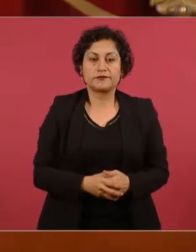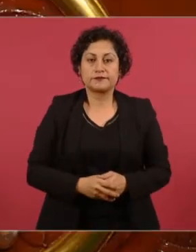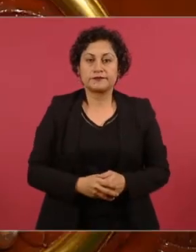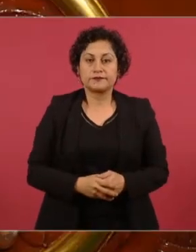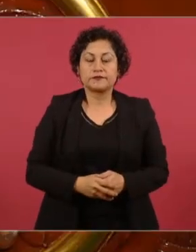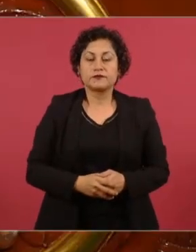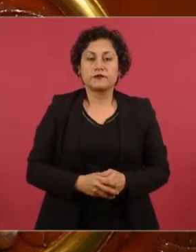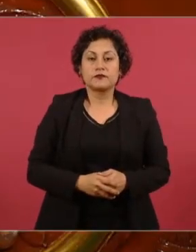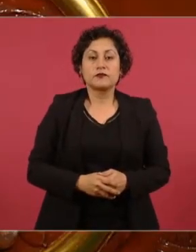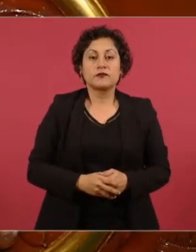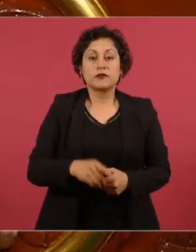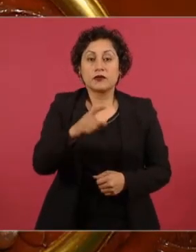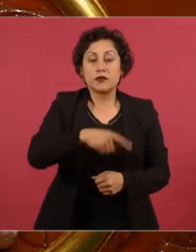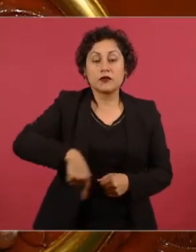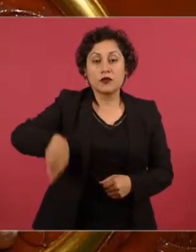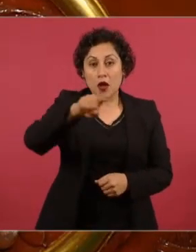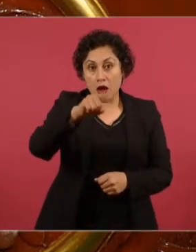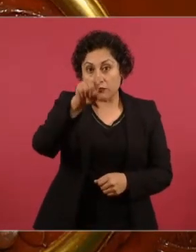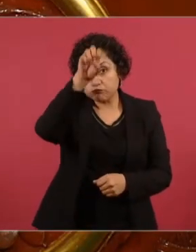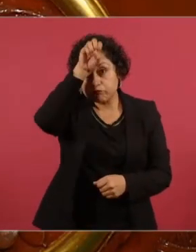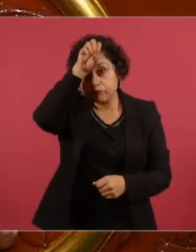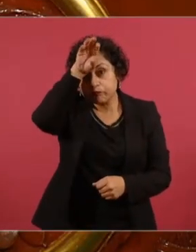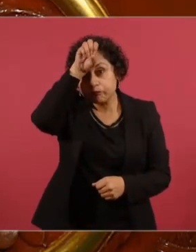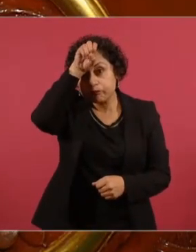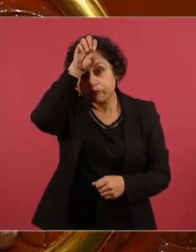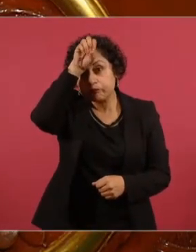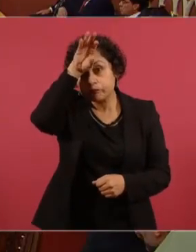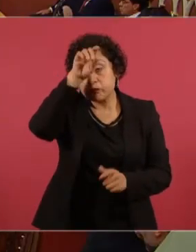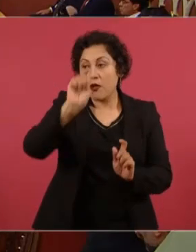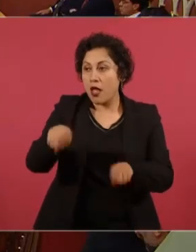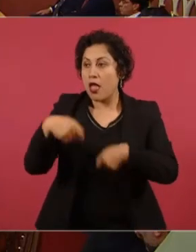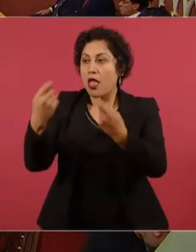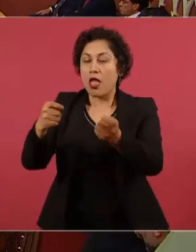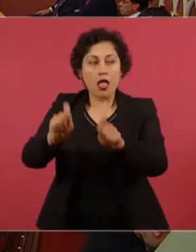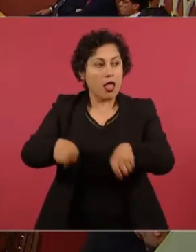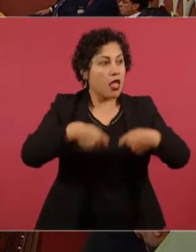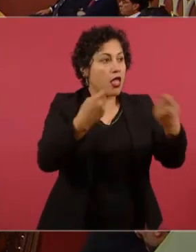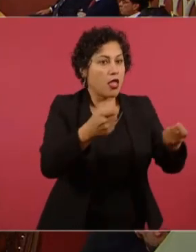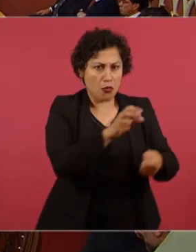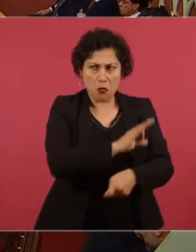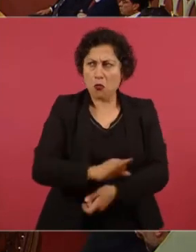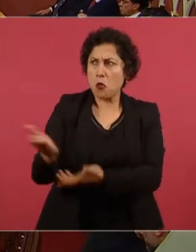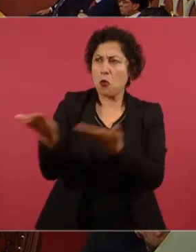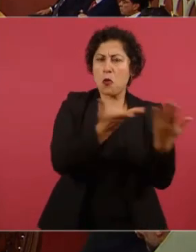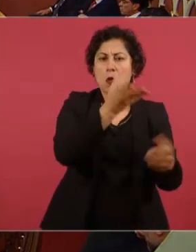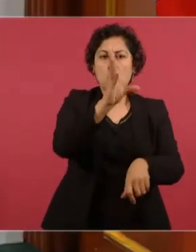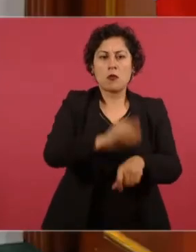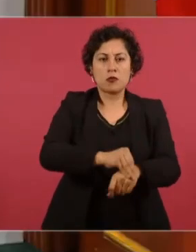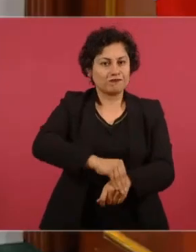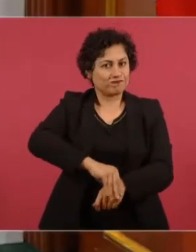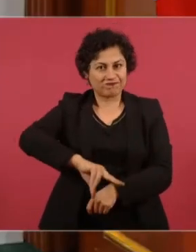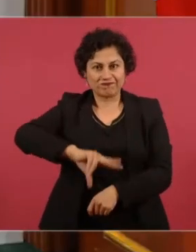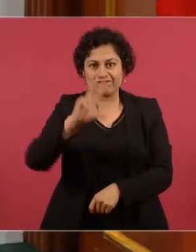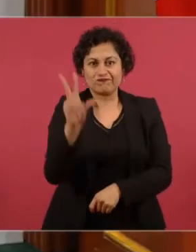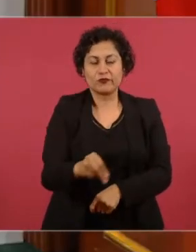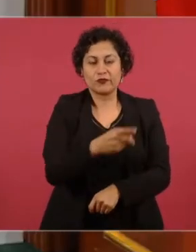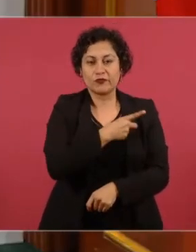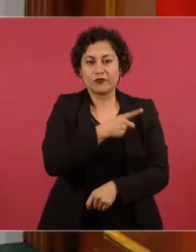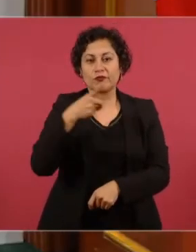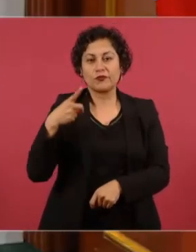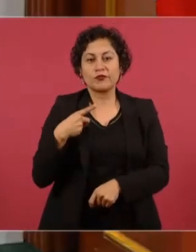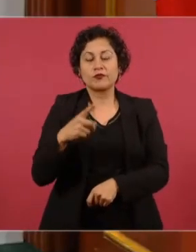actividad minera a cielo abierto. Ocho, hacer respetar las